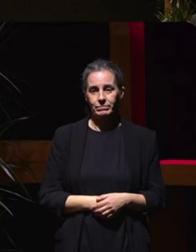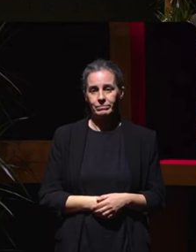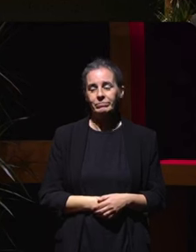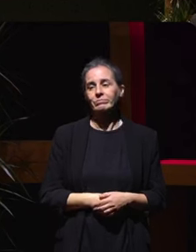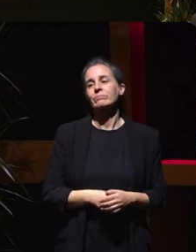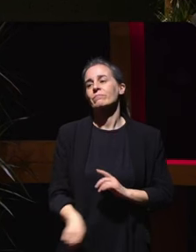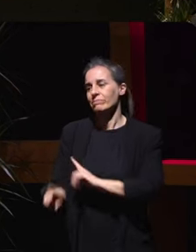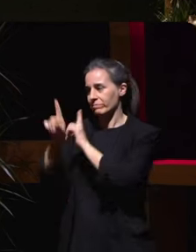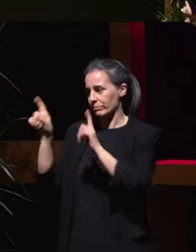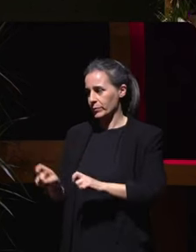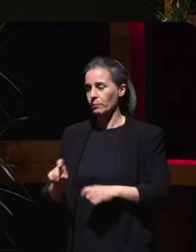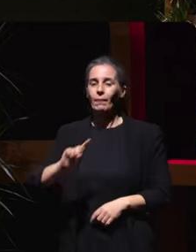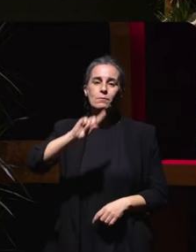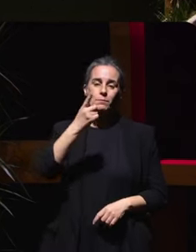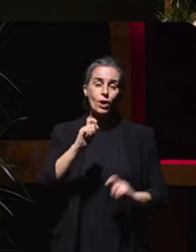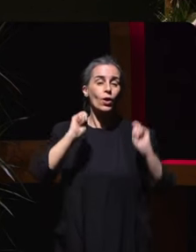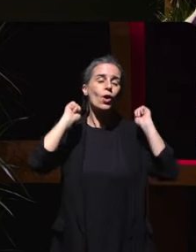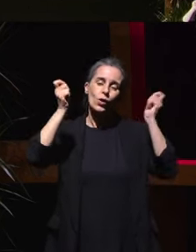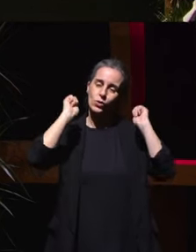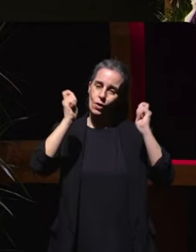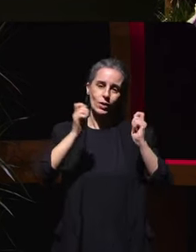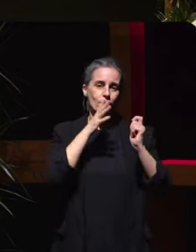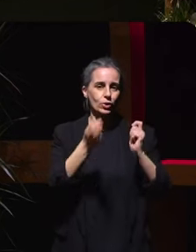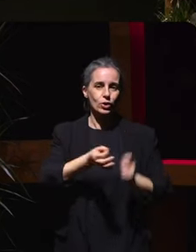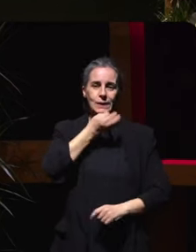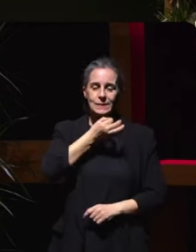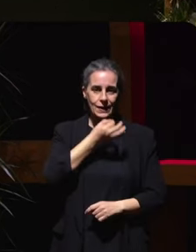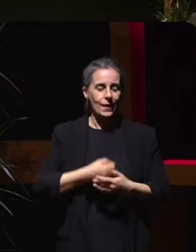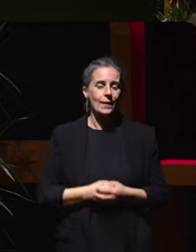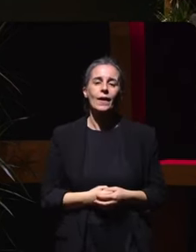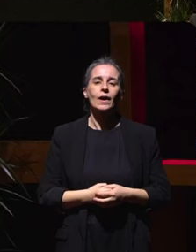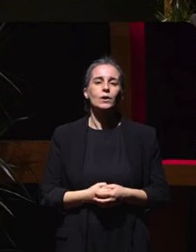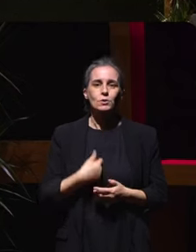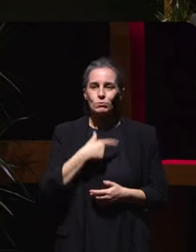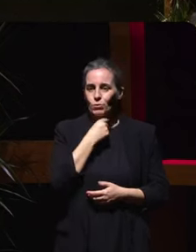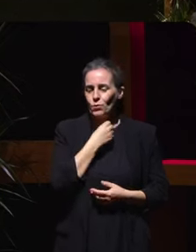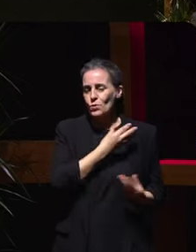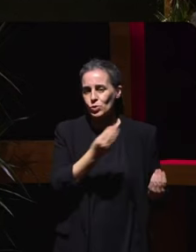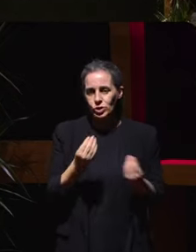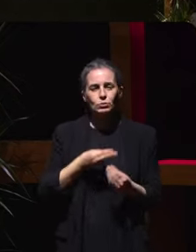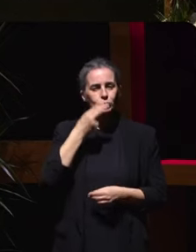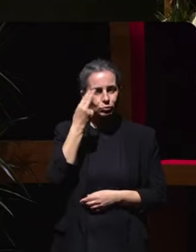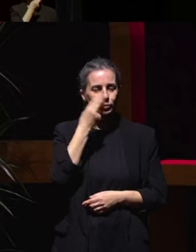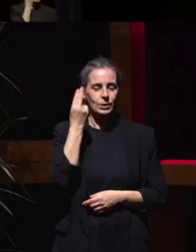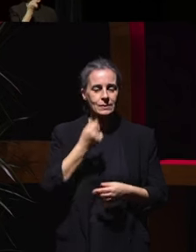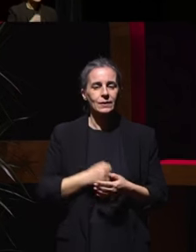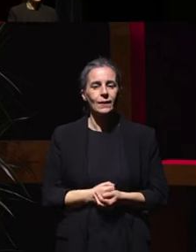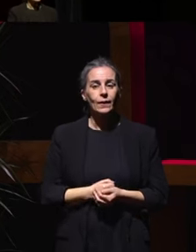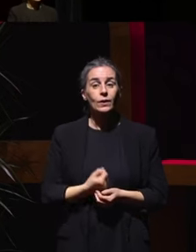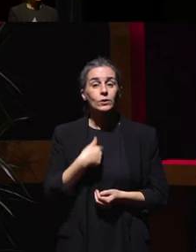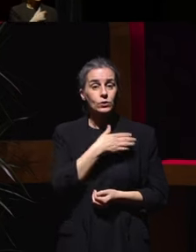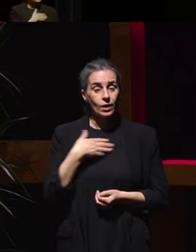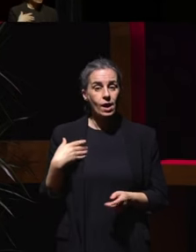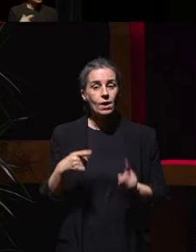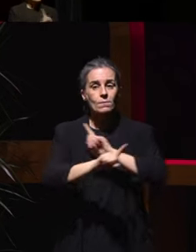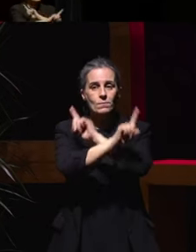Paula, bueno, en primer lugar, enhorabuena por la charla. Me ha gustado muchísimo y me ha resultado muy interesante. Yo te quería hacer